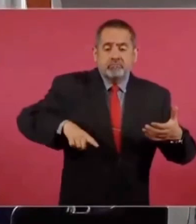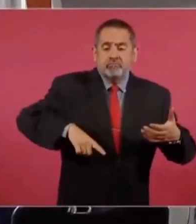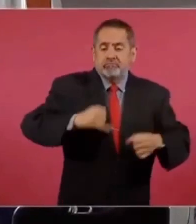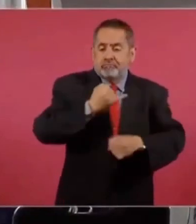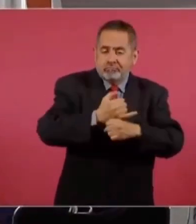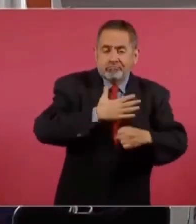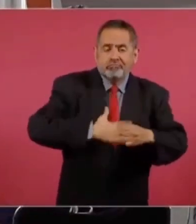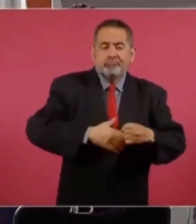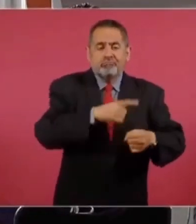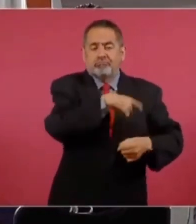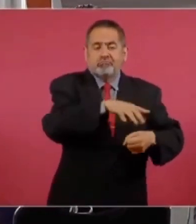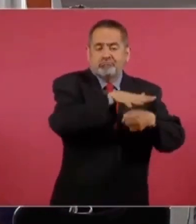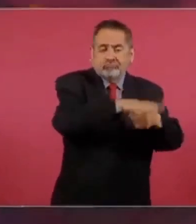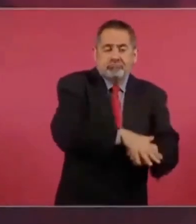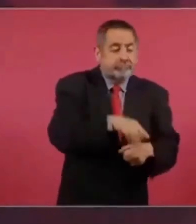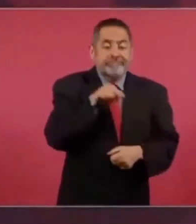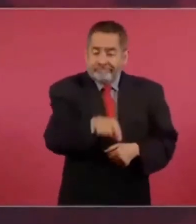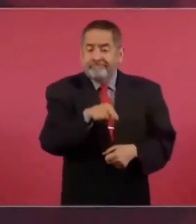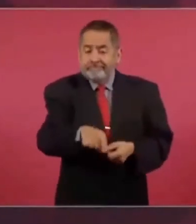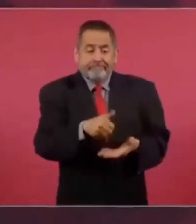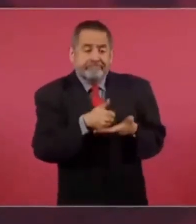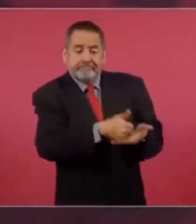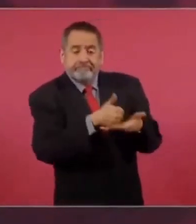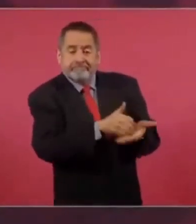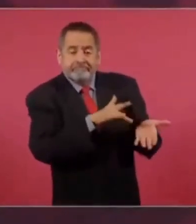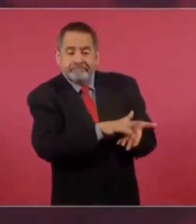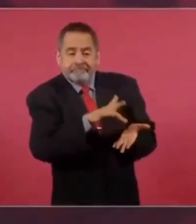injusticias, al régimen represor?